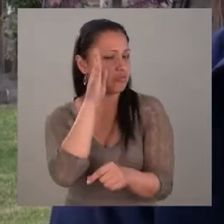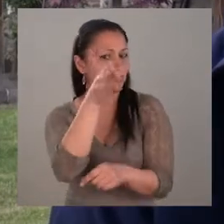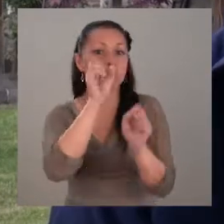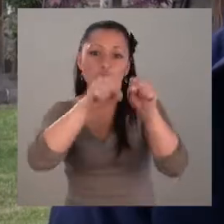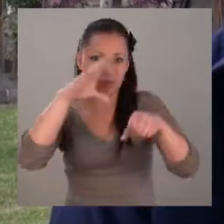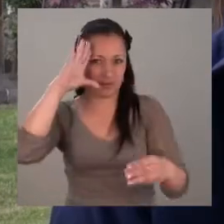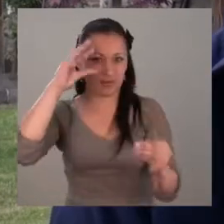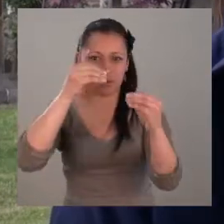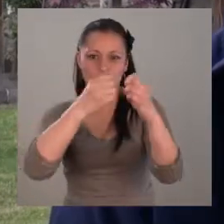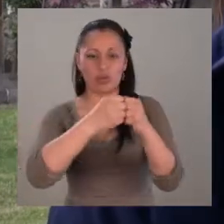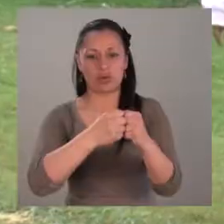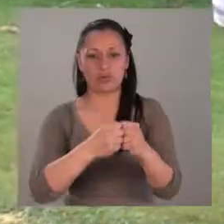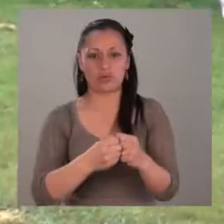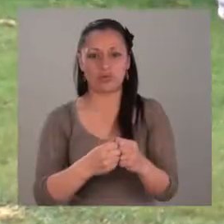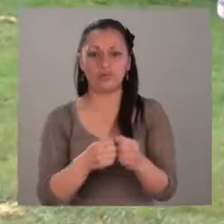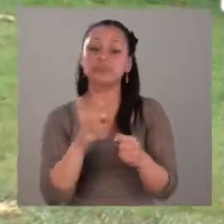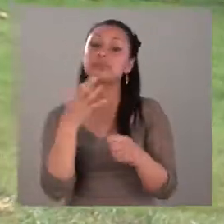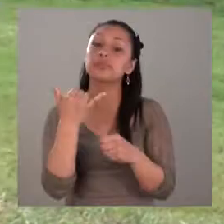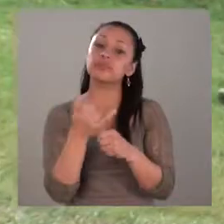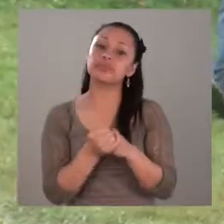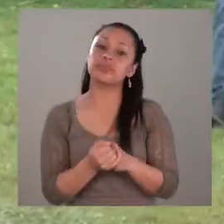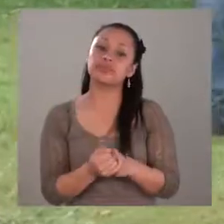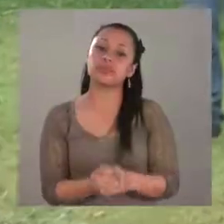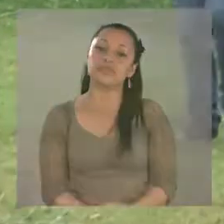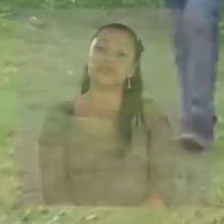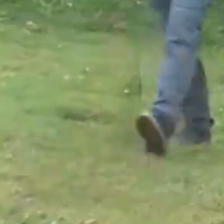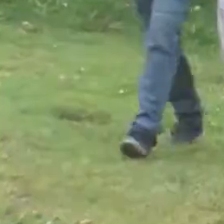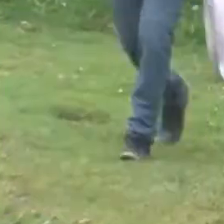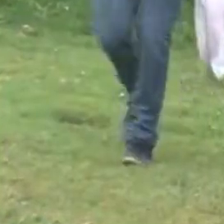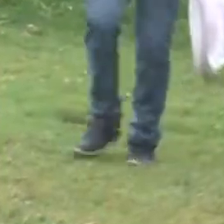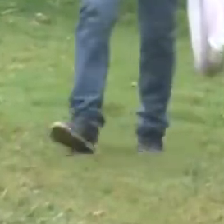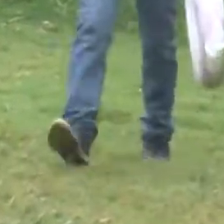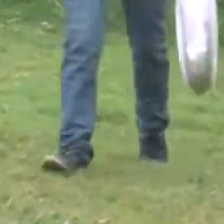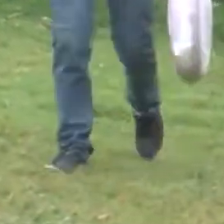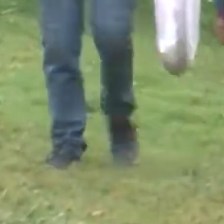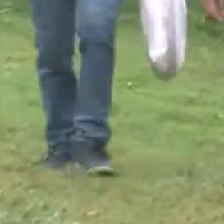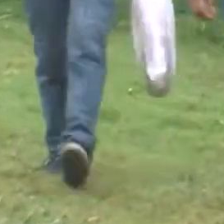más temprano que tarde se llegue a un acuerdo.